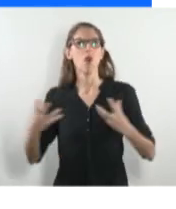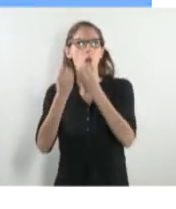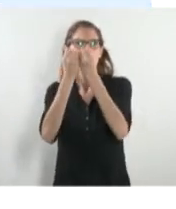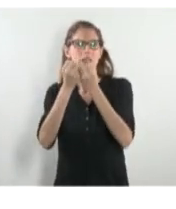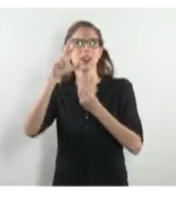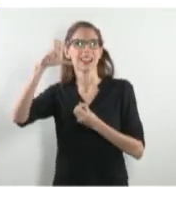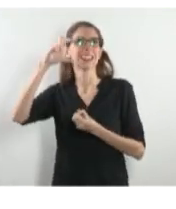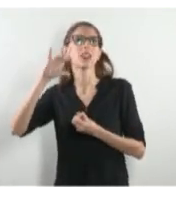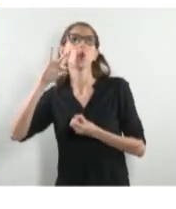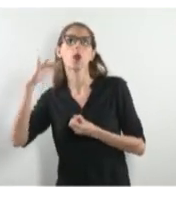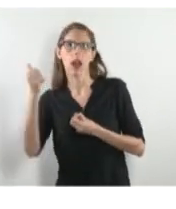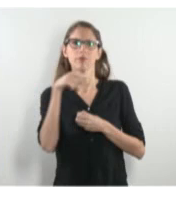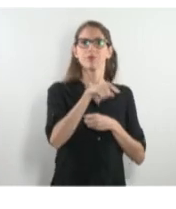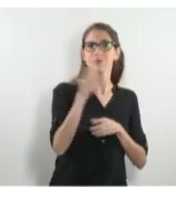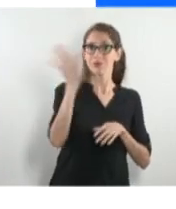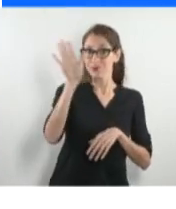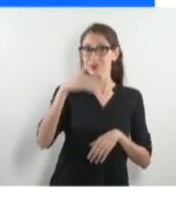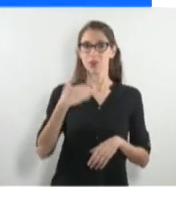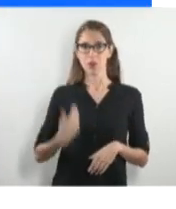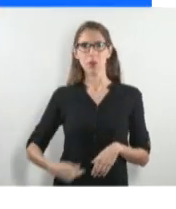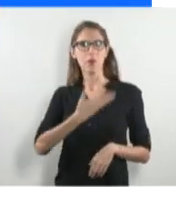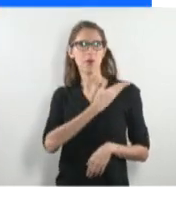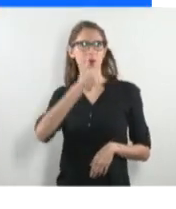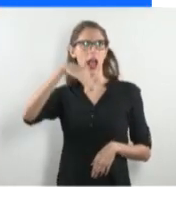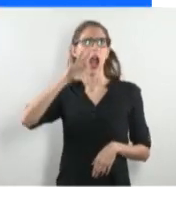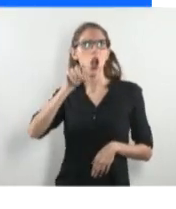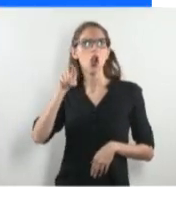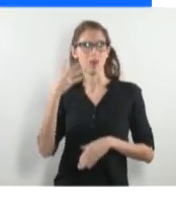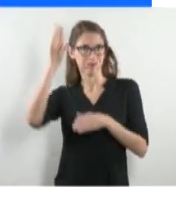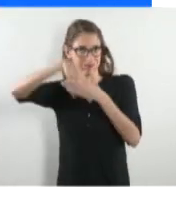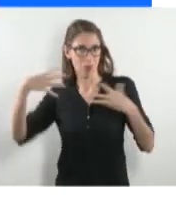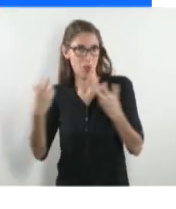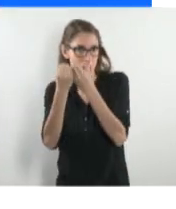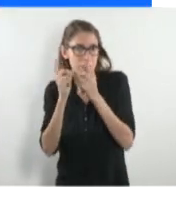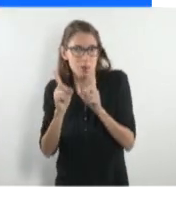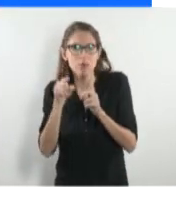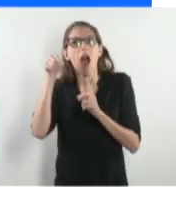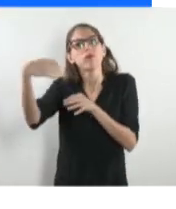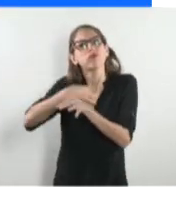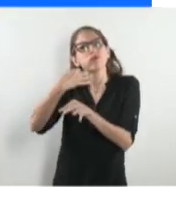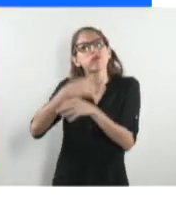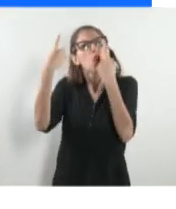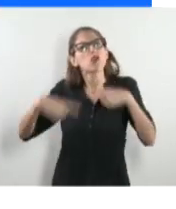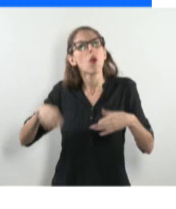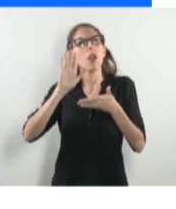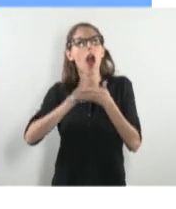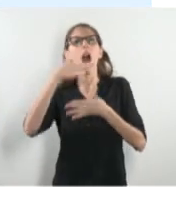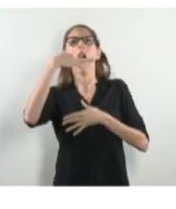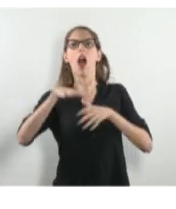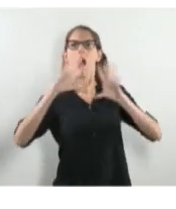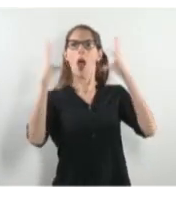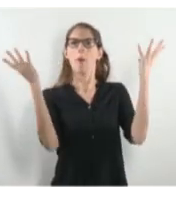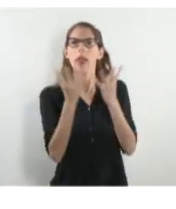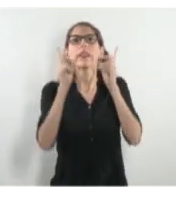Residuca. Soy Franco de Residuca y bueno, esta fundación nos da prácticas de capacitación ambiental y también nos ayuda con